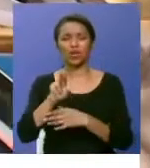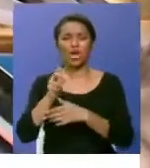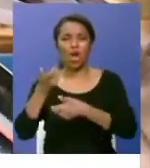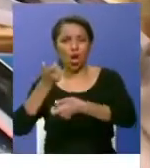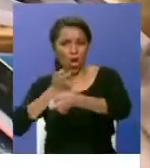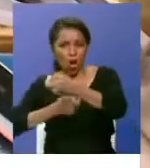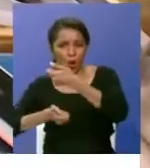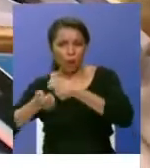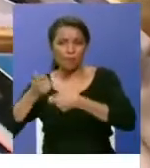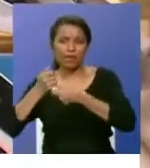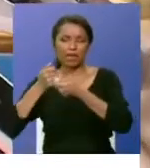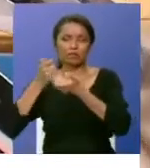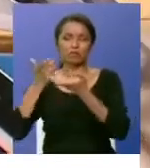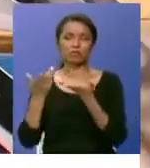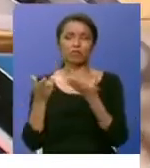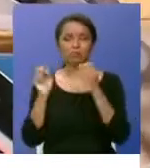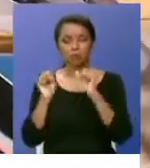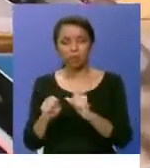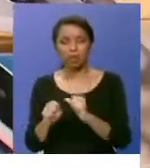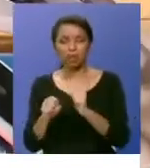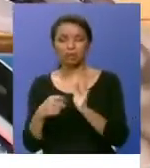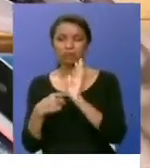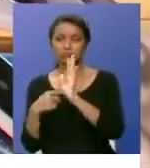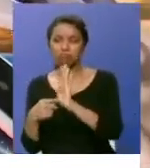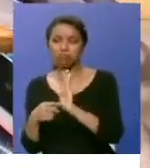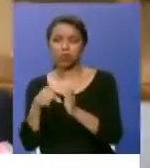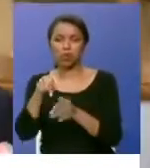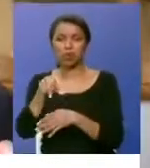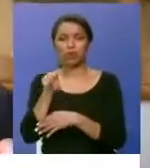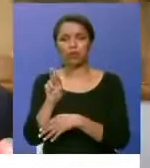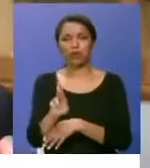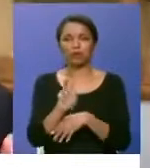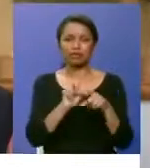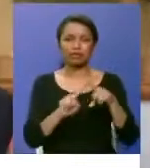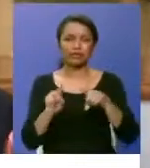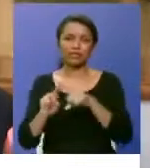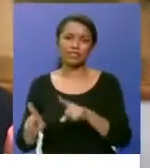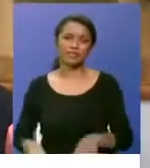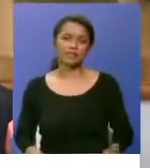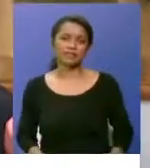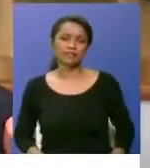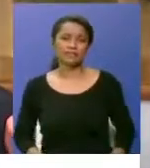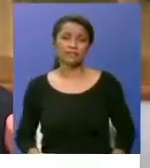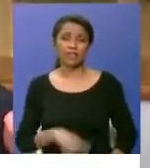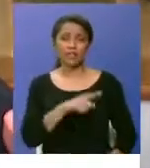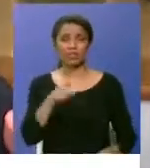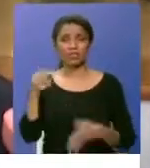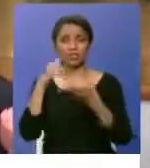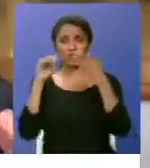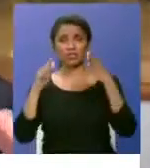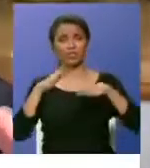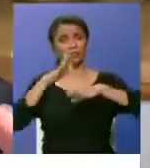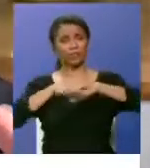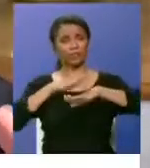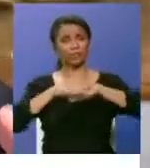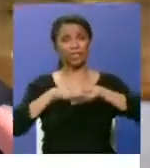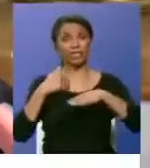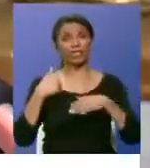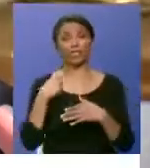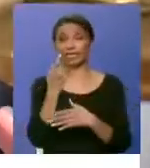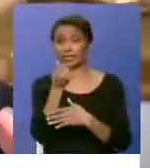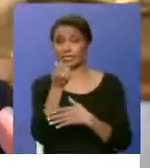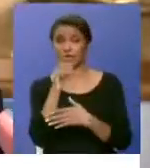comercios que ya hoy en día están utilizando códigos QR. Que permite a estos estudiantes recibir pues su beca de una